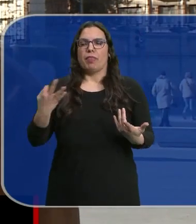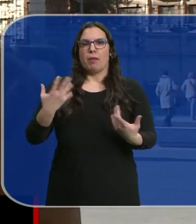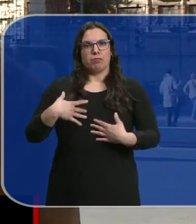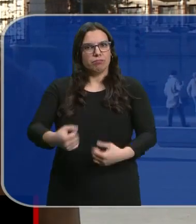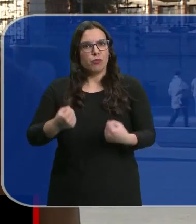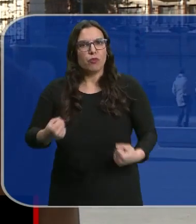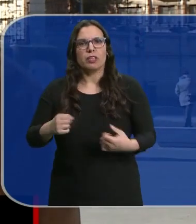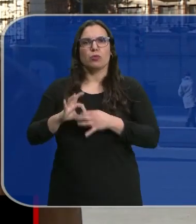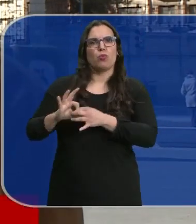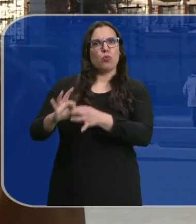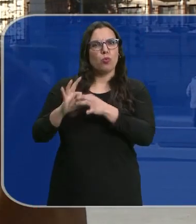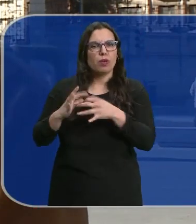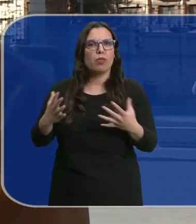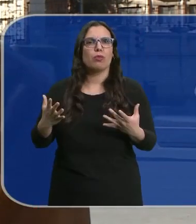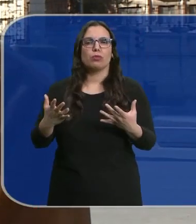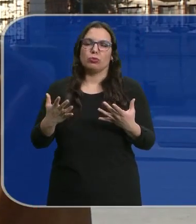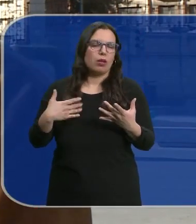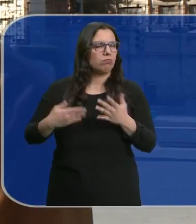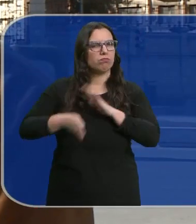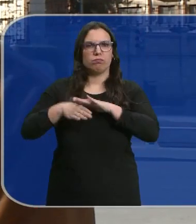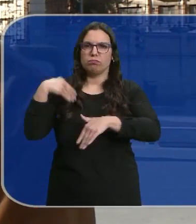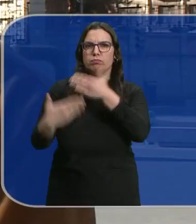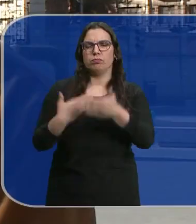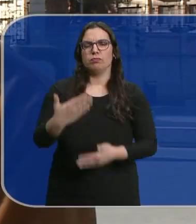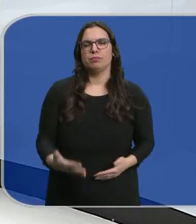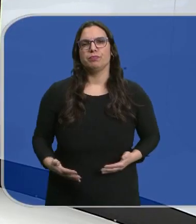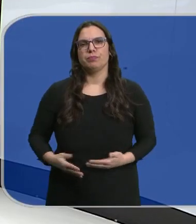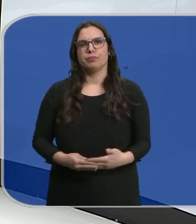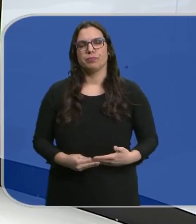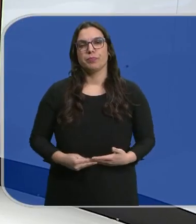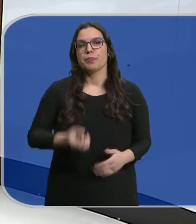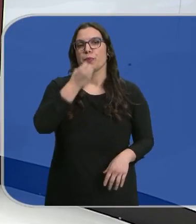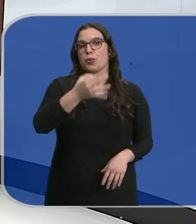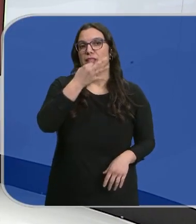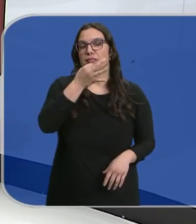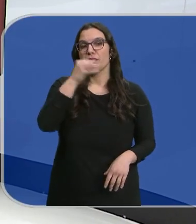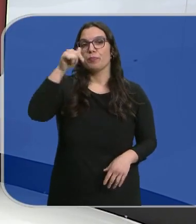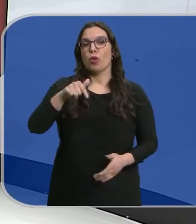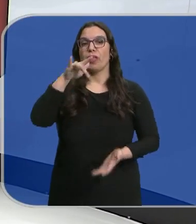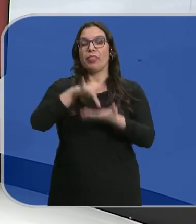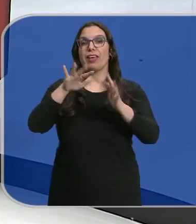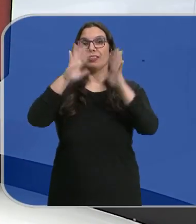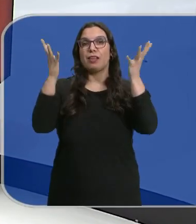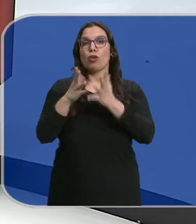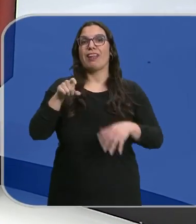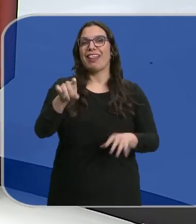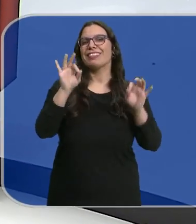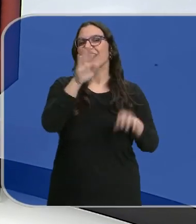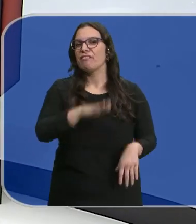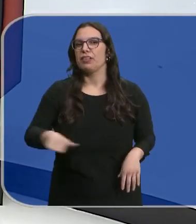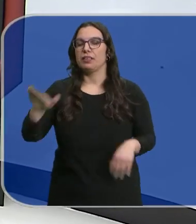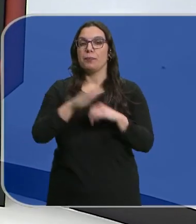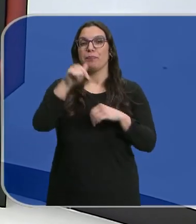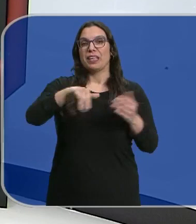ser fuerte, estar unidos y tirar para adelante. Buenas tardes, hoy es el Día Internacional del Cáncer Infantil.